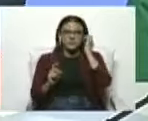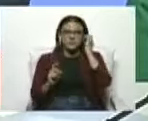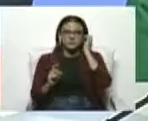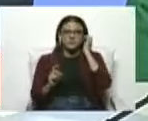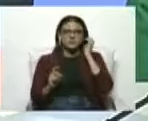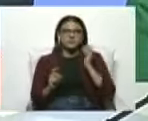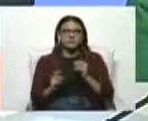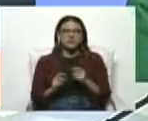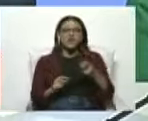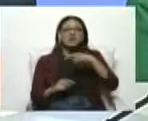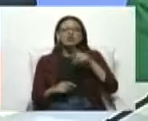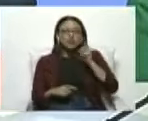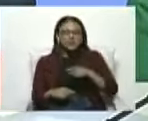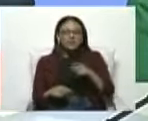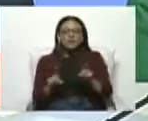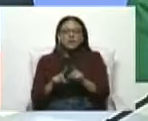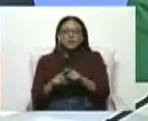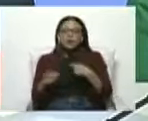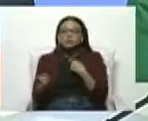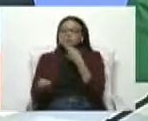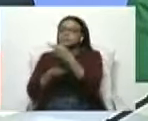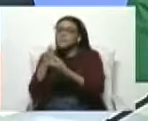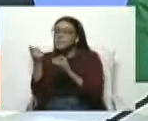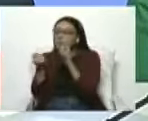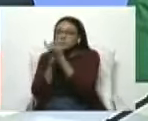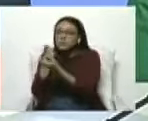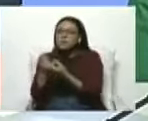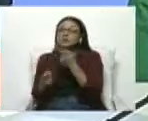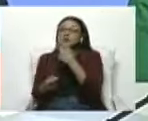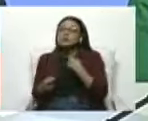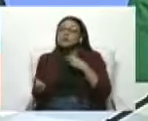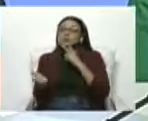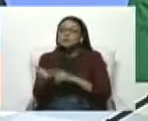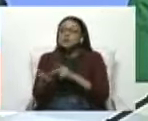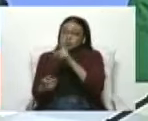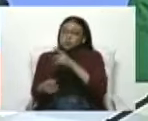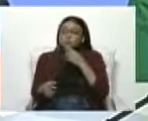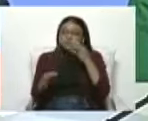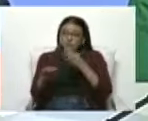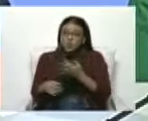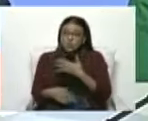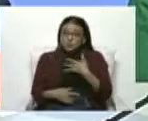Y tenemos que asegurar que vaya a votar por Nicolás el 28.